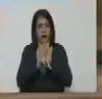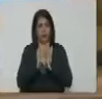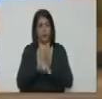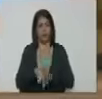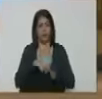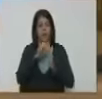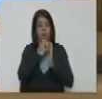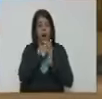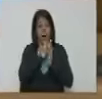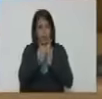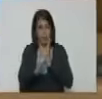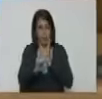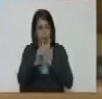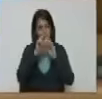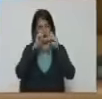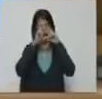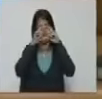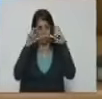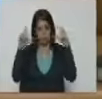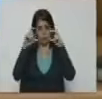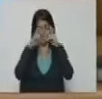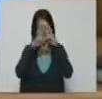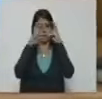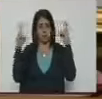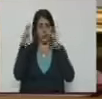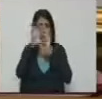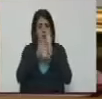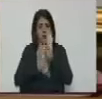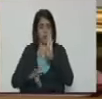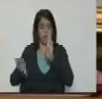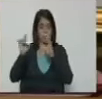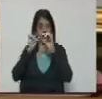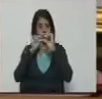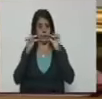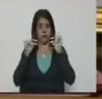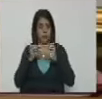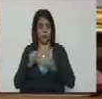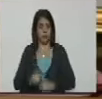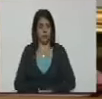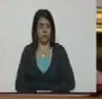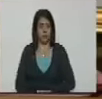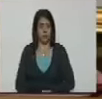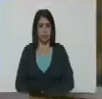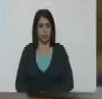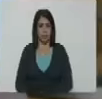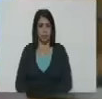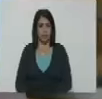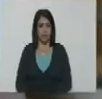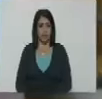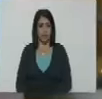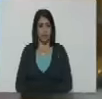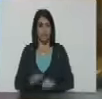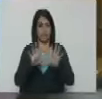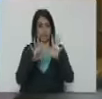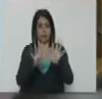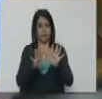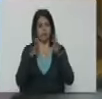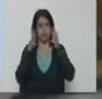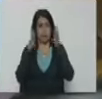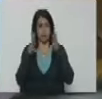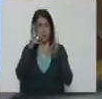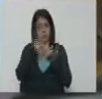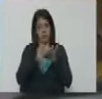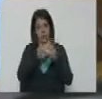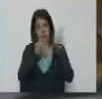con los correspondientes títulos, capítulos, acápites y epígrafes, por favor. Décimo. Se sugiere aprobar